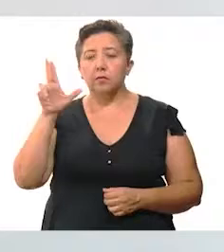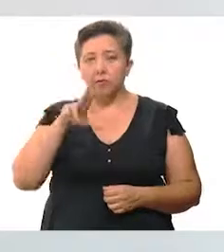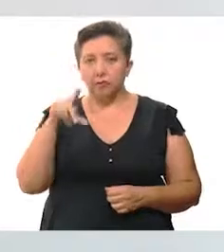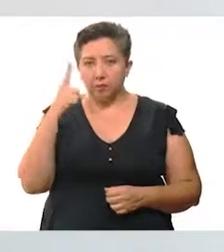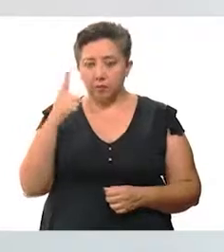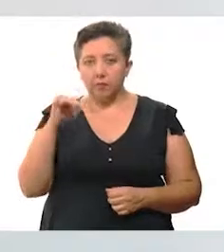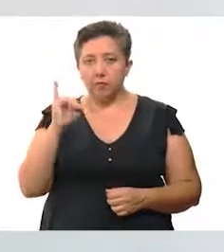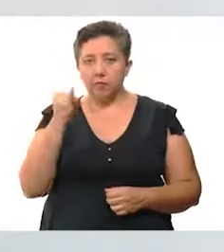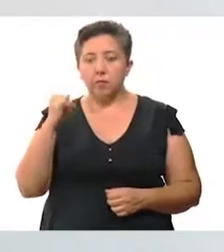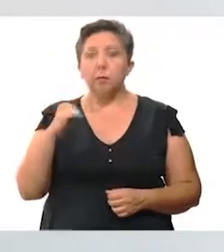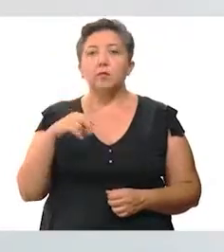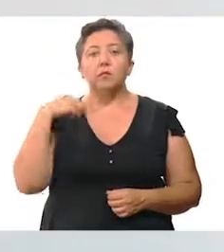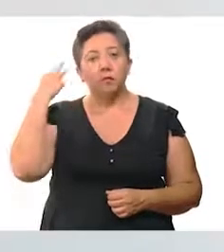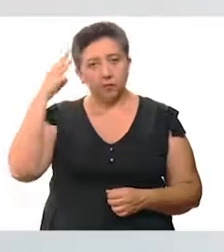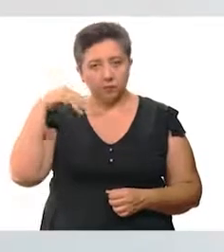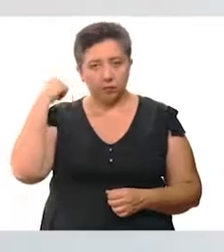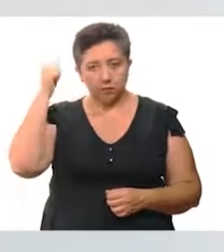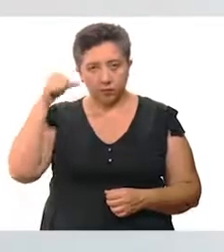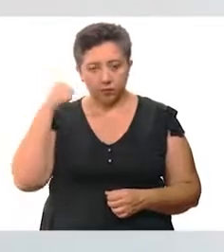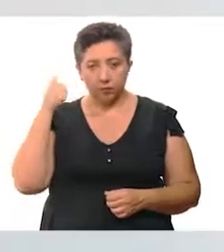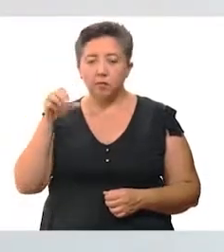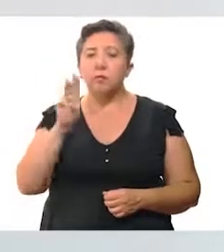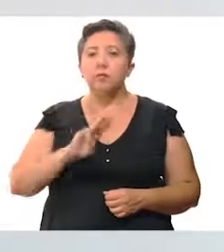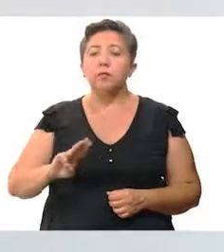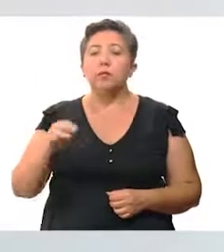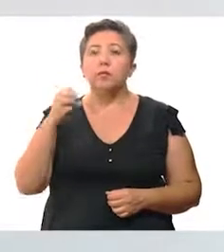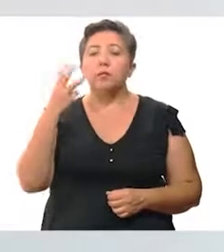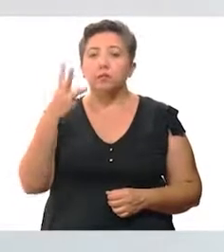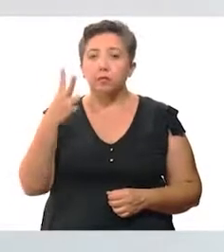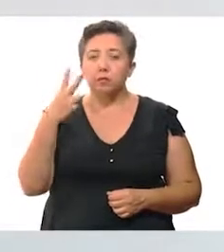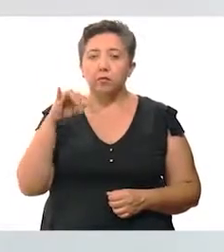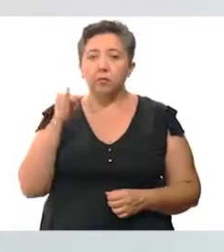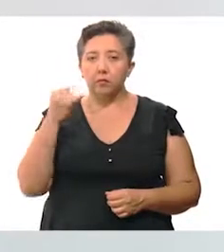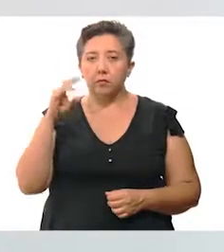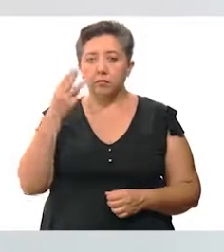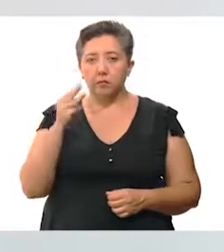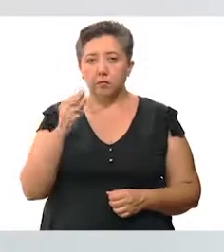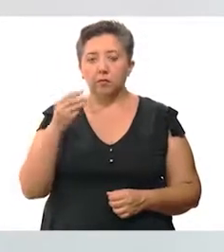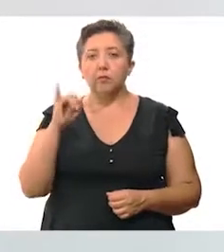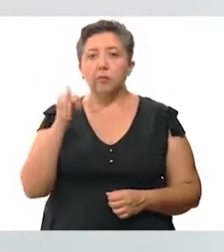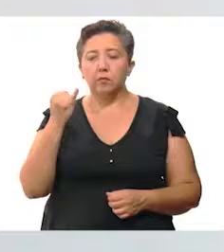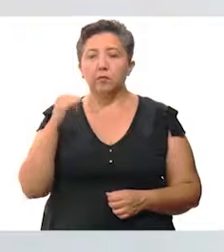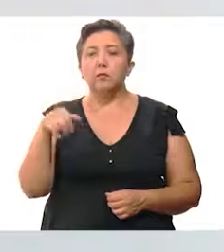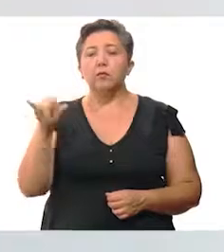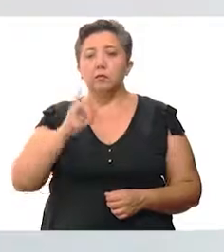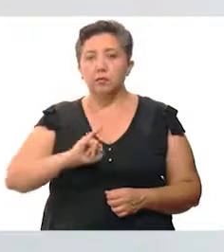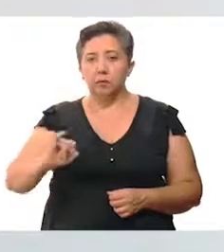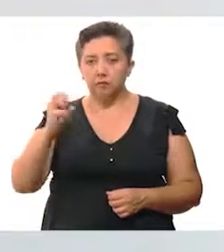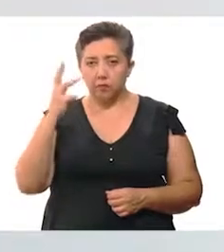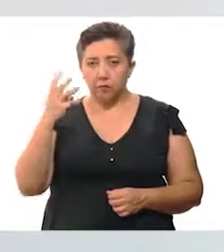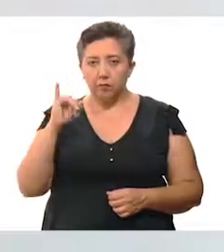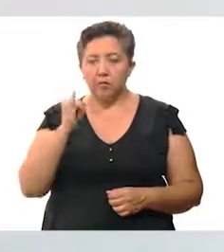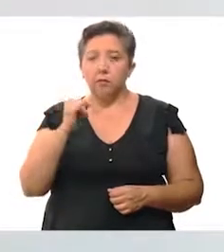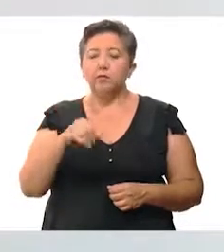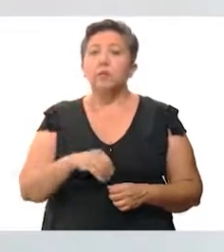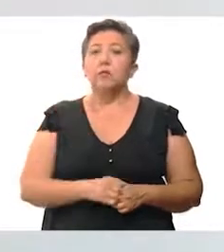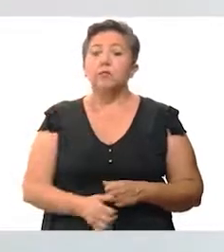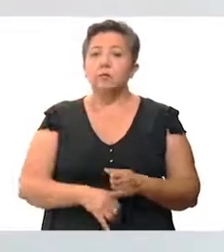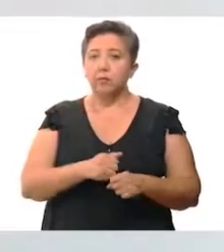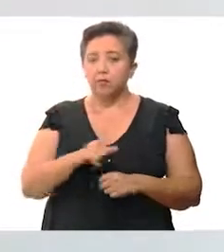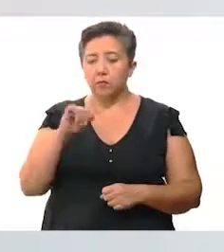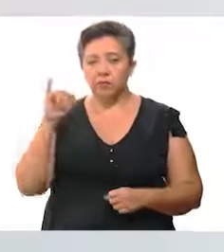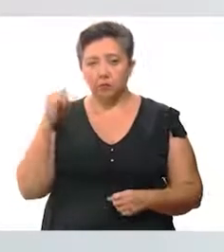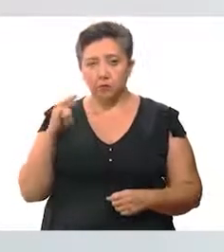martes 1 de junio a los de marzo y abril, miércoles 2 de junio a los de mayo y junio, jueves 3 de junio a los que cumplen en julio